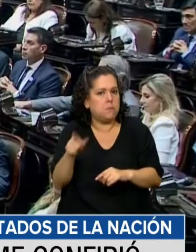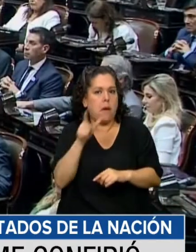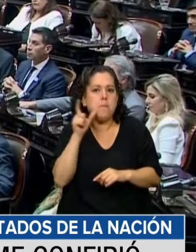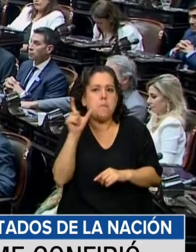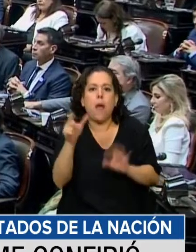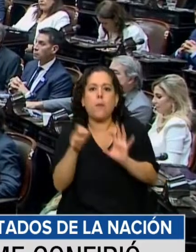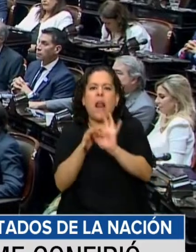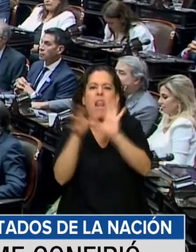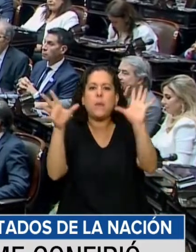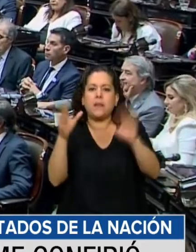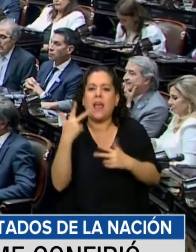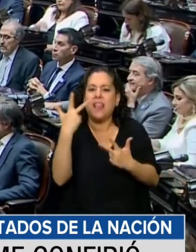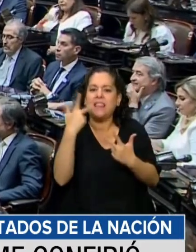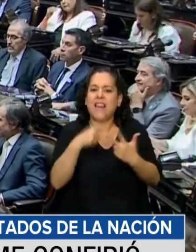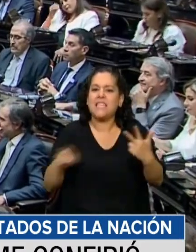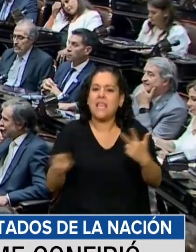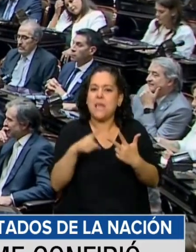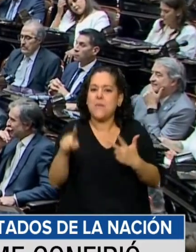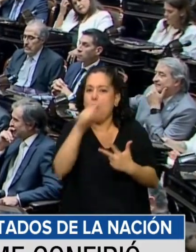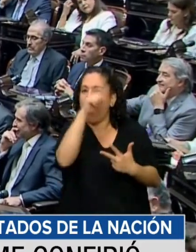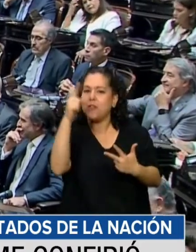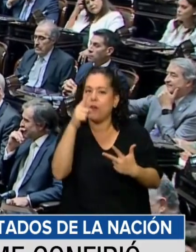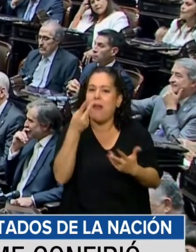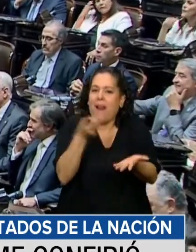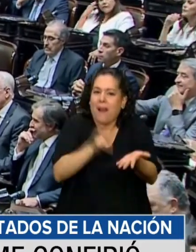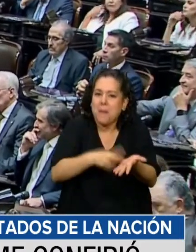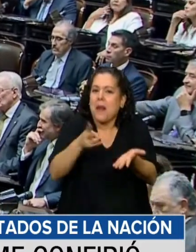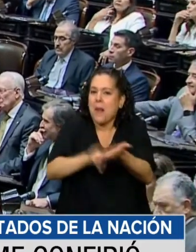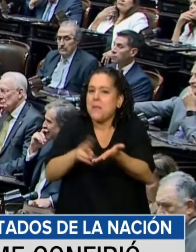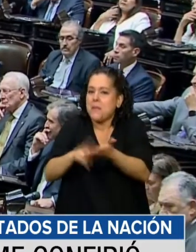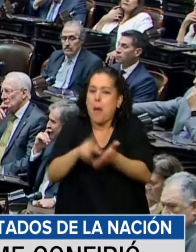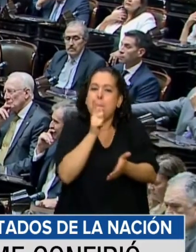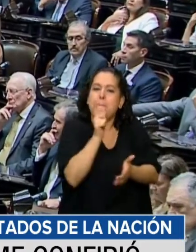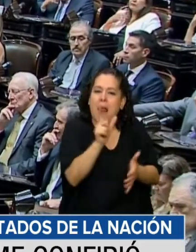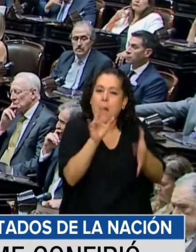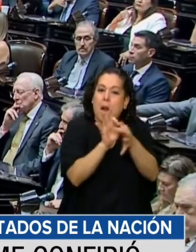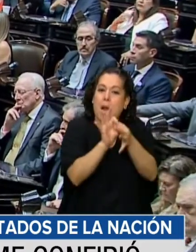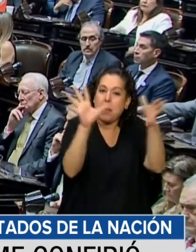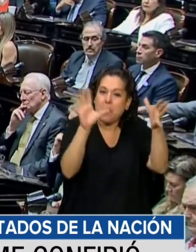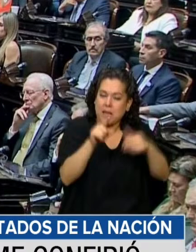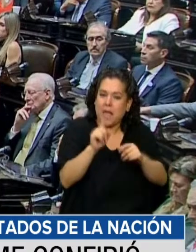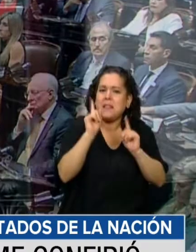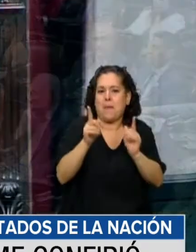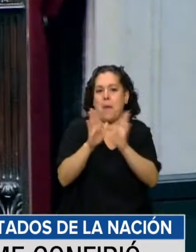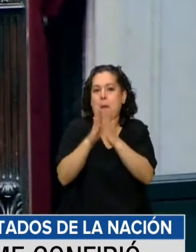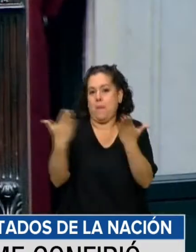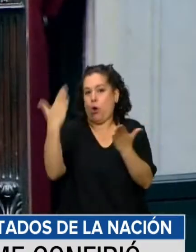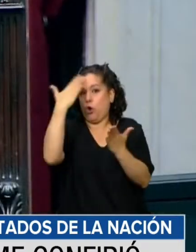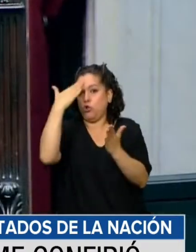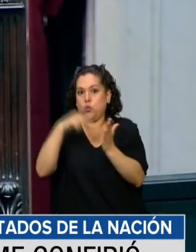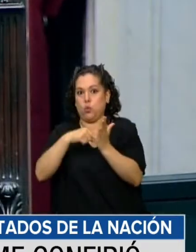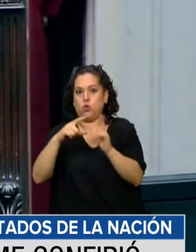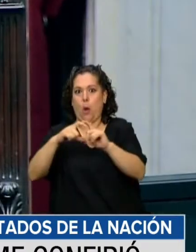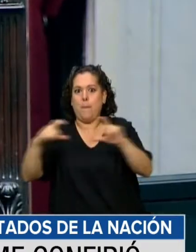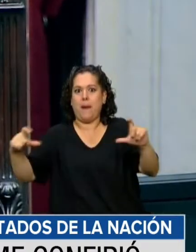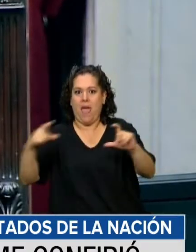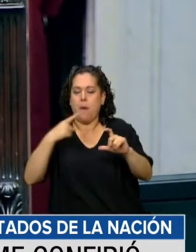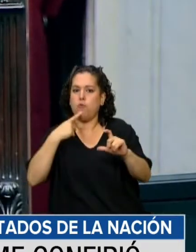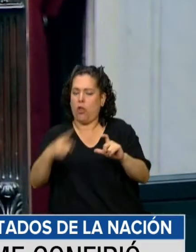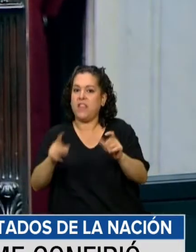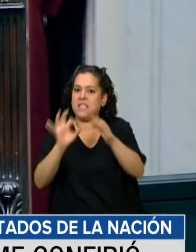3 veces en nuestro himno nacional y que reza en nuestro preámbulo, en una